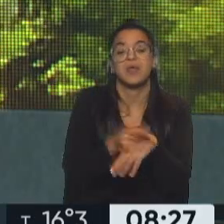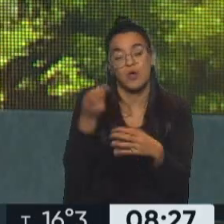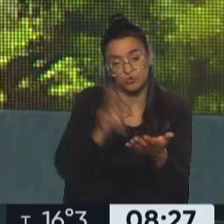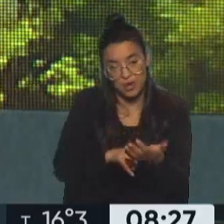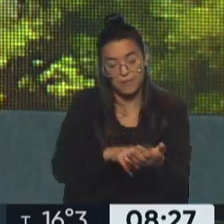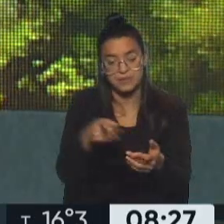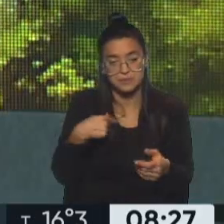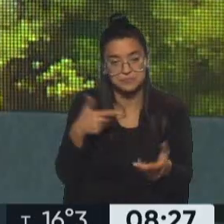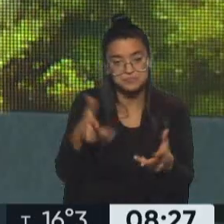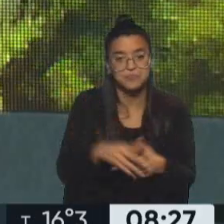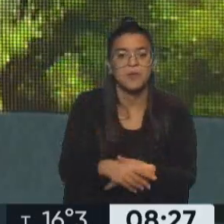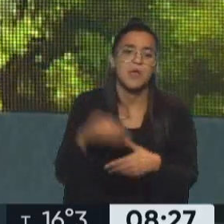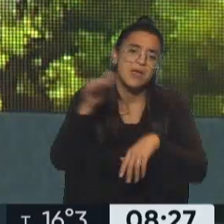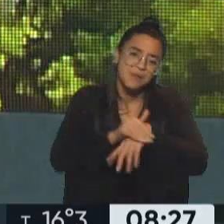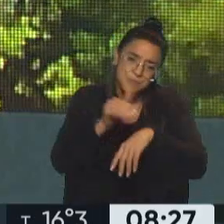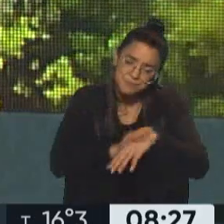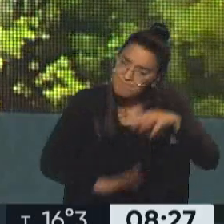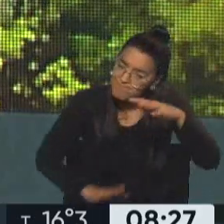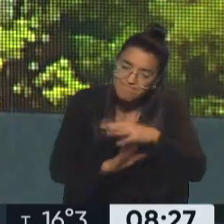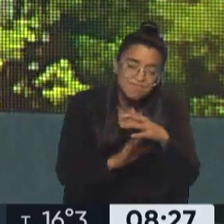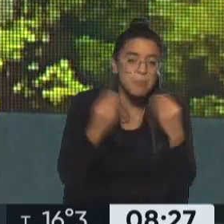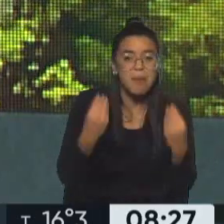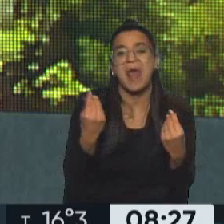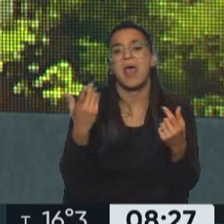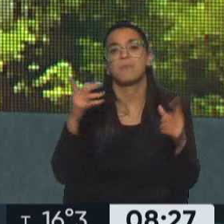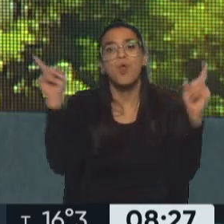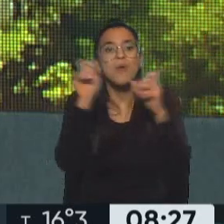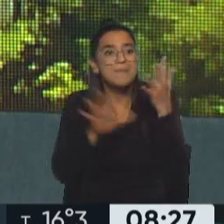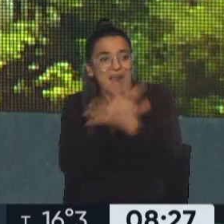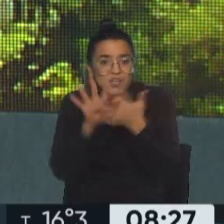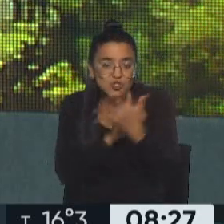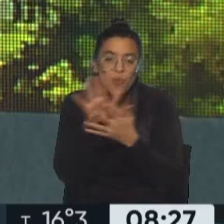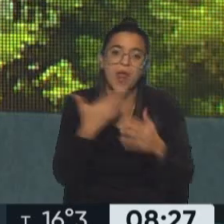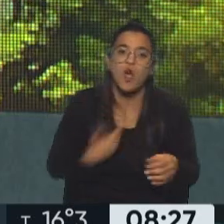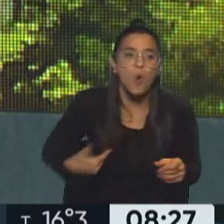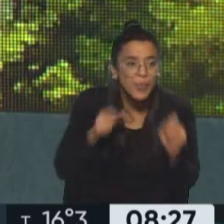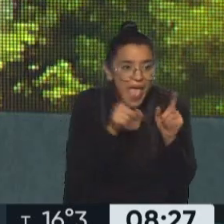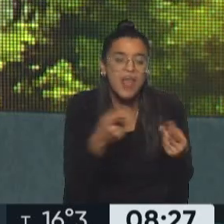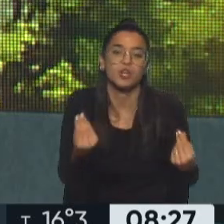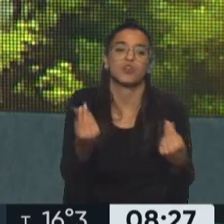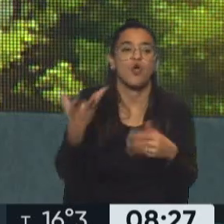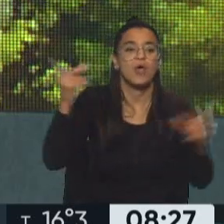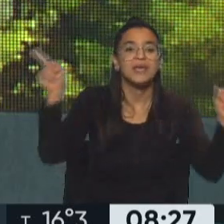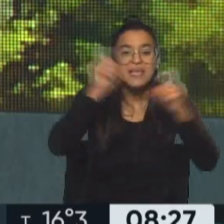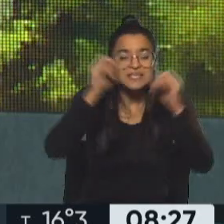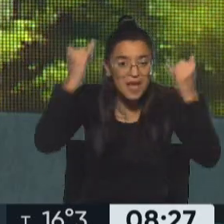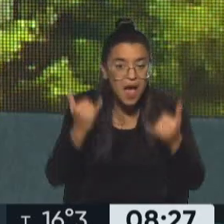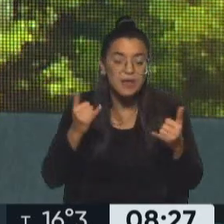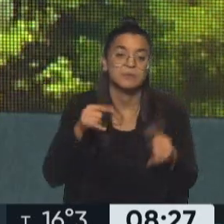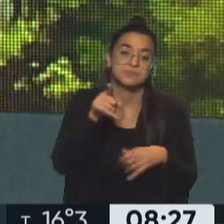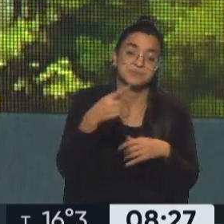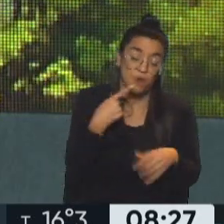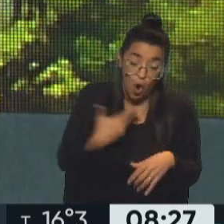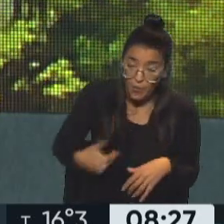reiteramos, central para resolver los problemas del gobierno, la crisis actual y las que se presentan, es